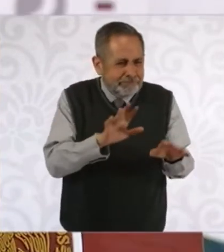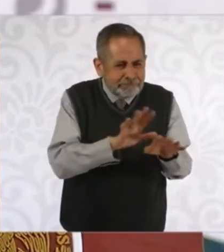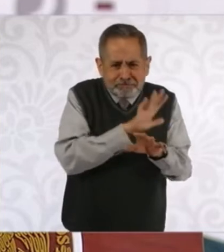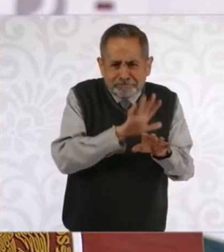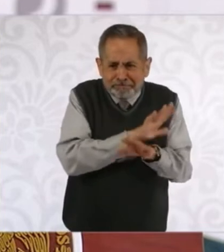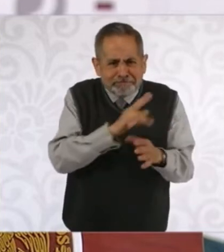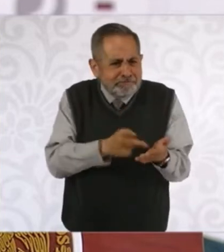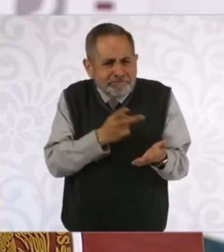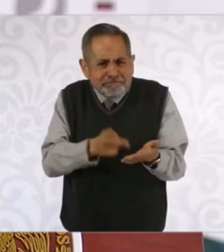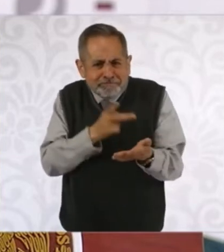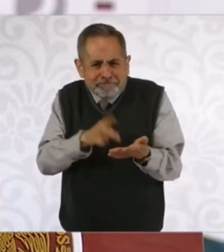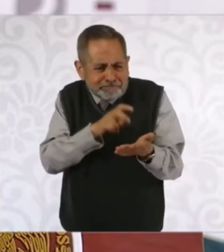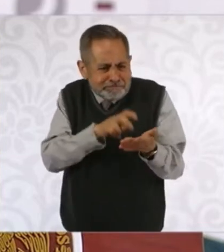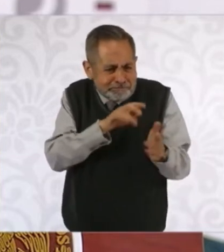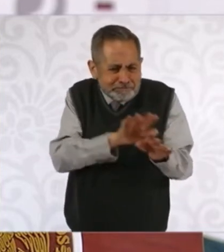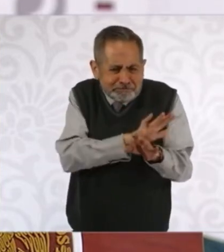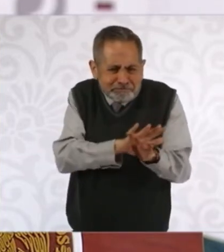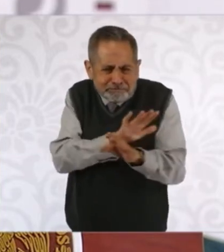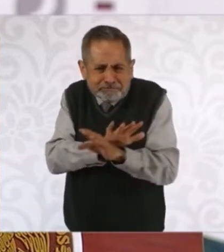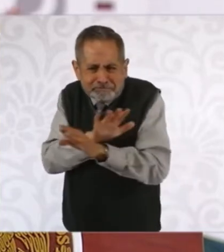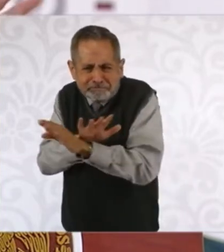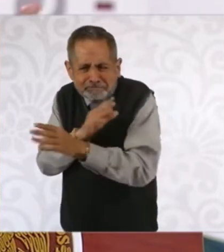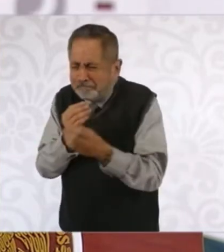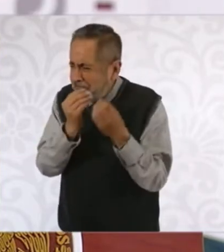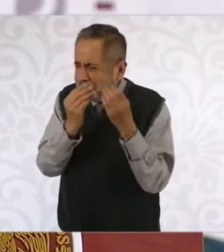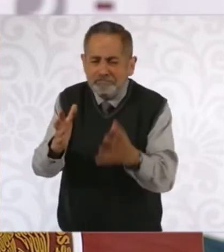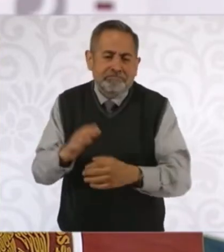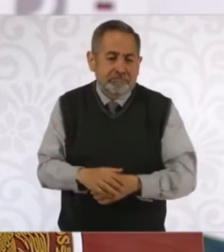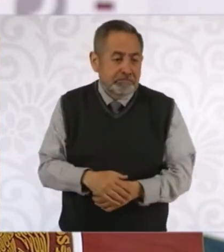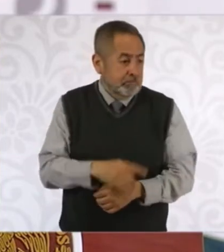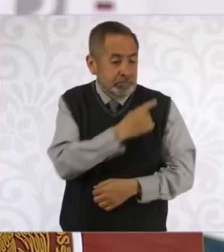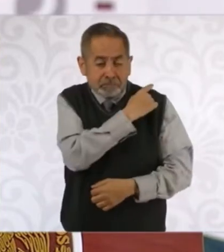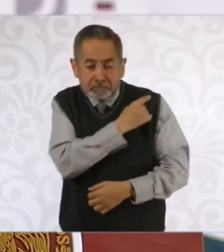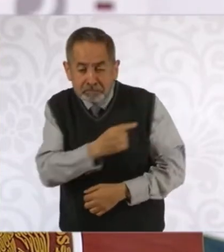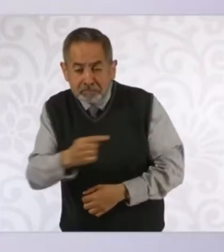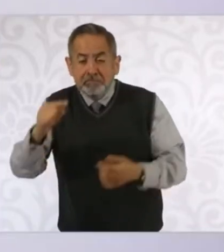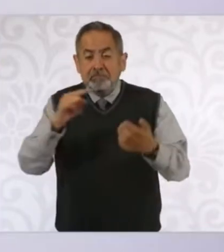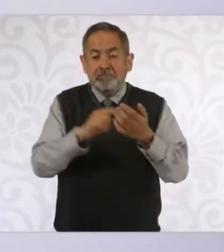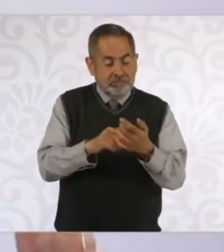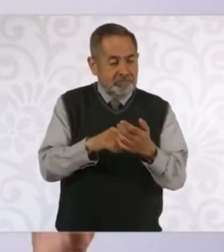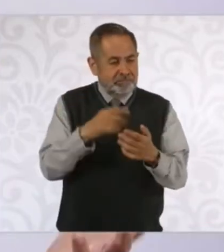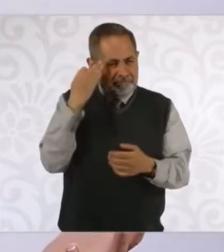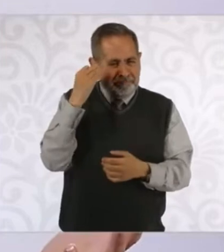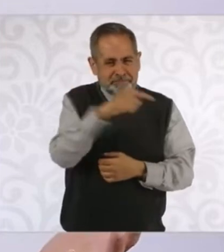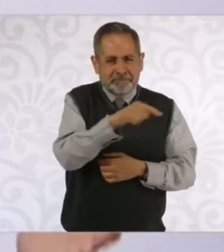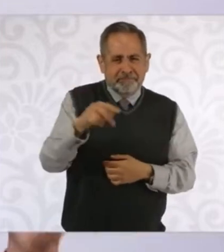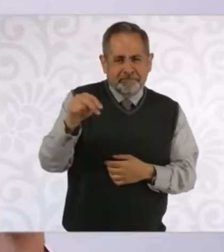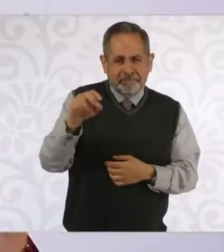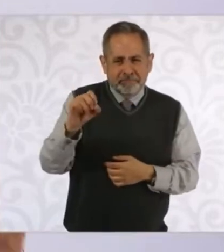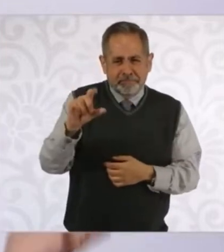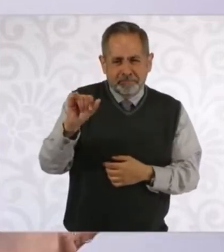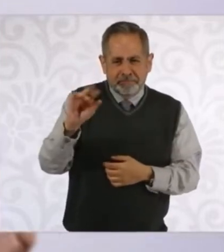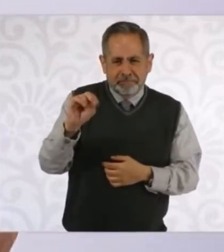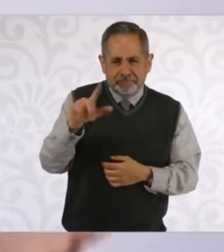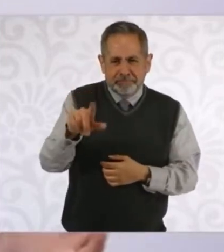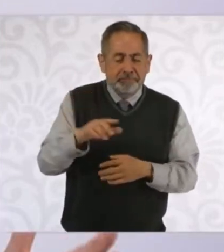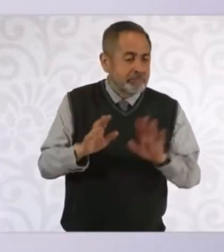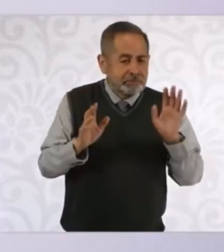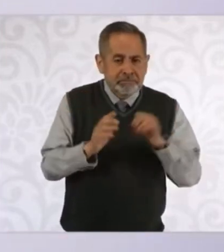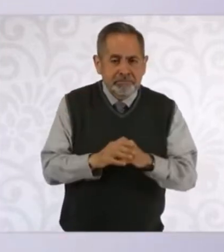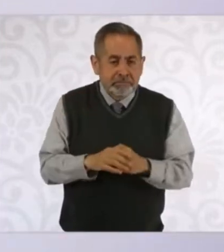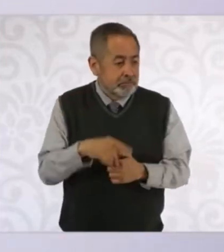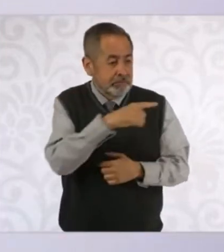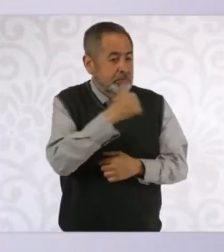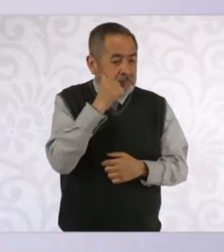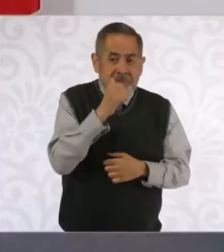múltiples ocasiones y en todo el periodo neoliberal la reforma a la Constitución fue en contra de la nación